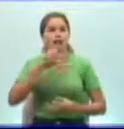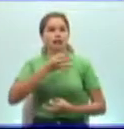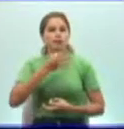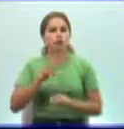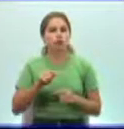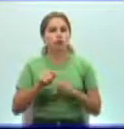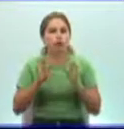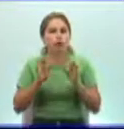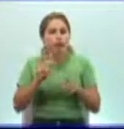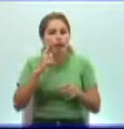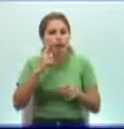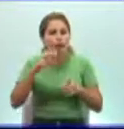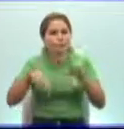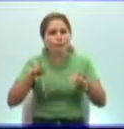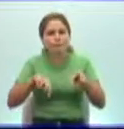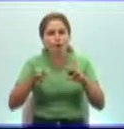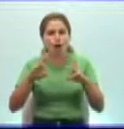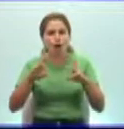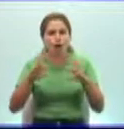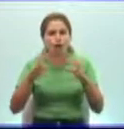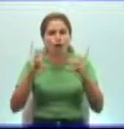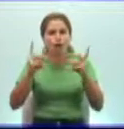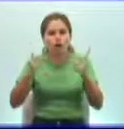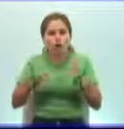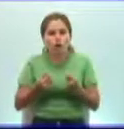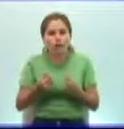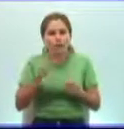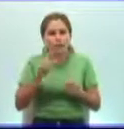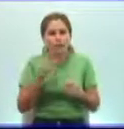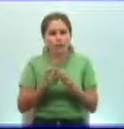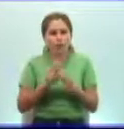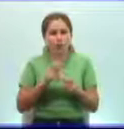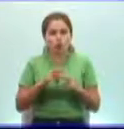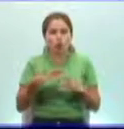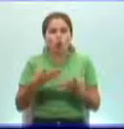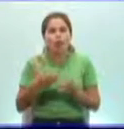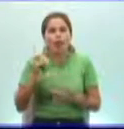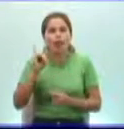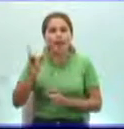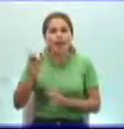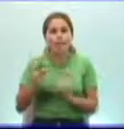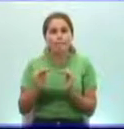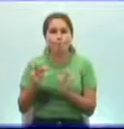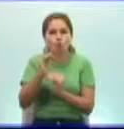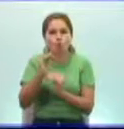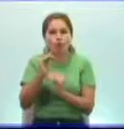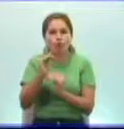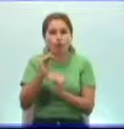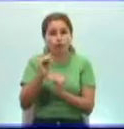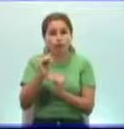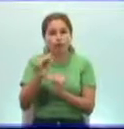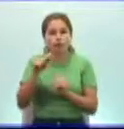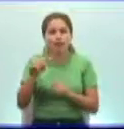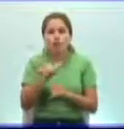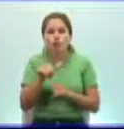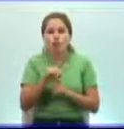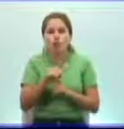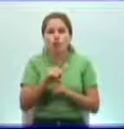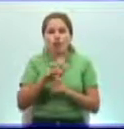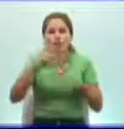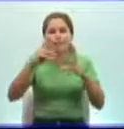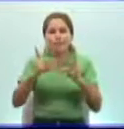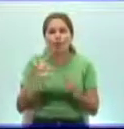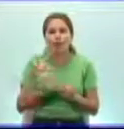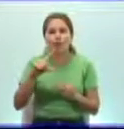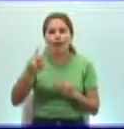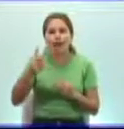permite calcular, vamos a simbolizar la intensidad de la corriente con la letra I mayúscula y es igual a el valor de la carga total